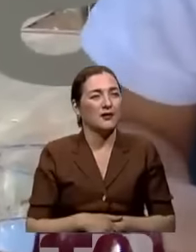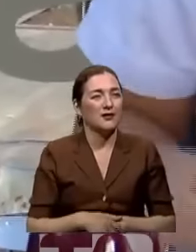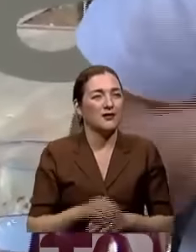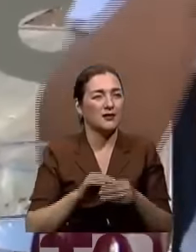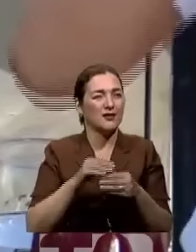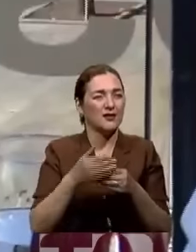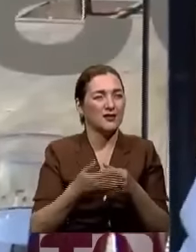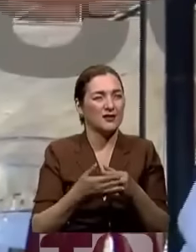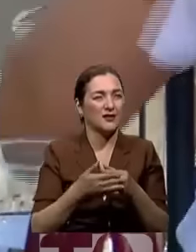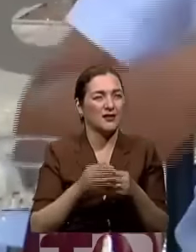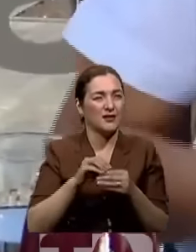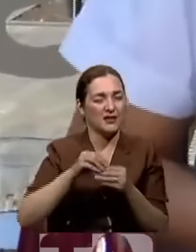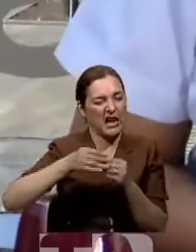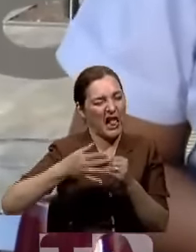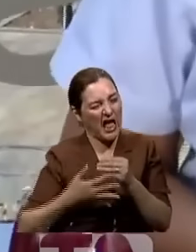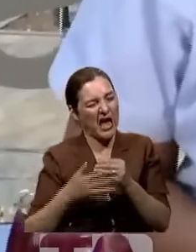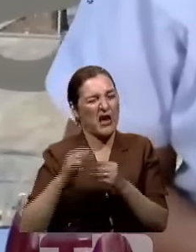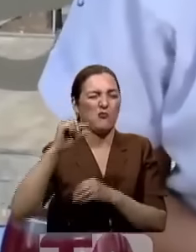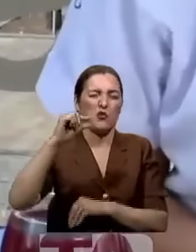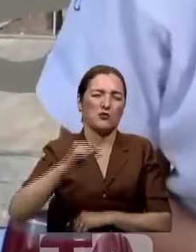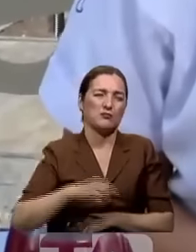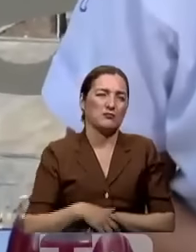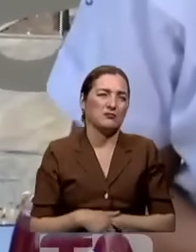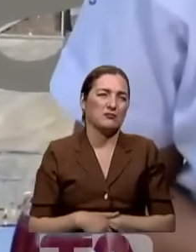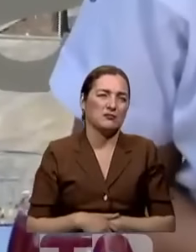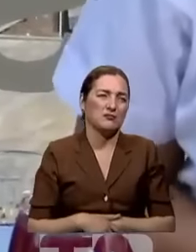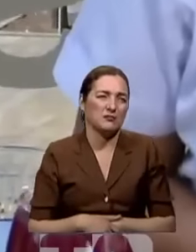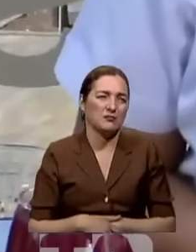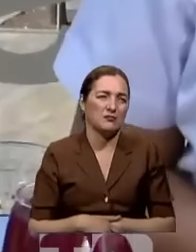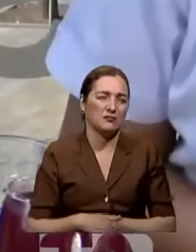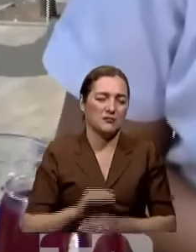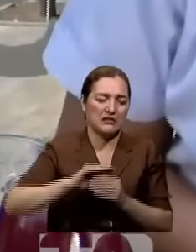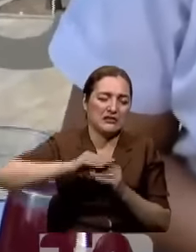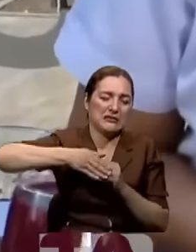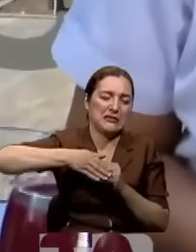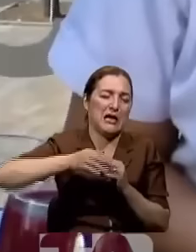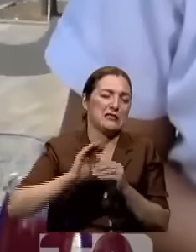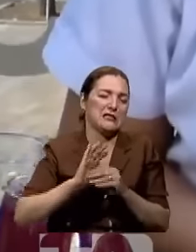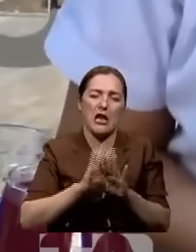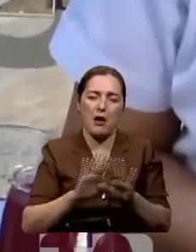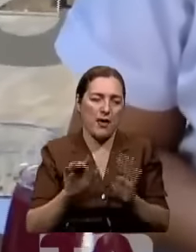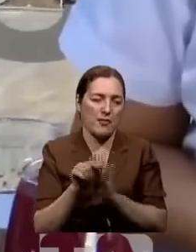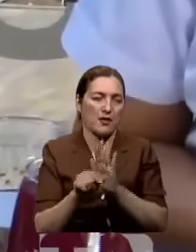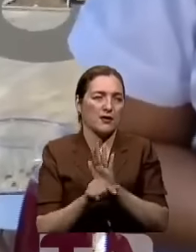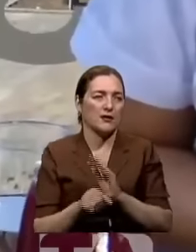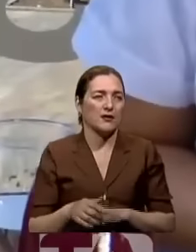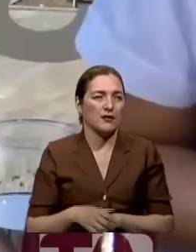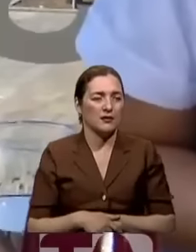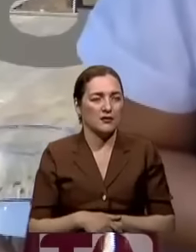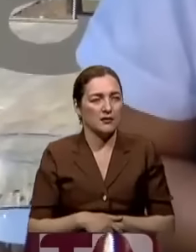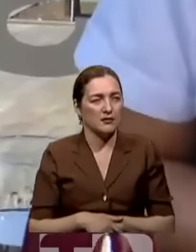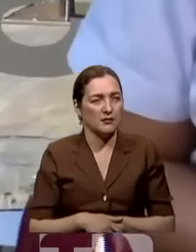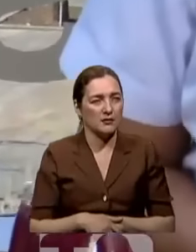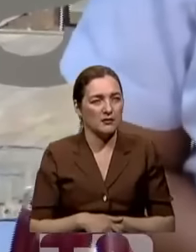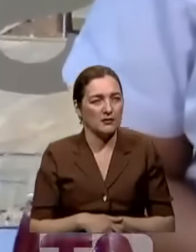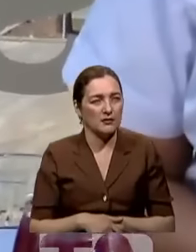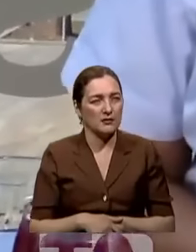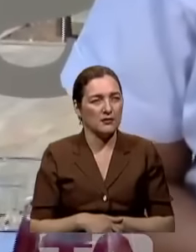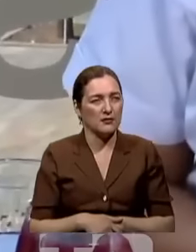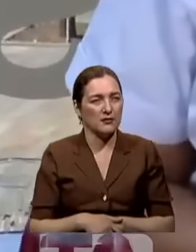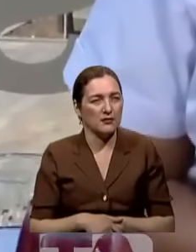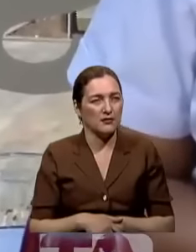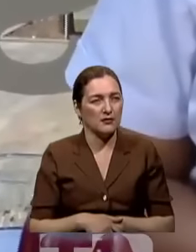guagua el relleno se escapó un poquito para abajo. Cositas del cierre, detallitos del cierre. Y a mí me queda debiendo un poquito una